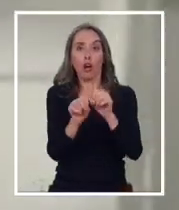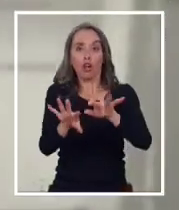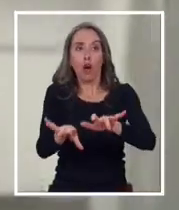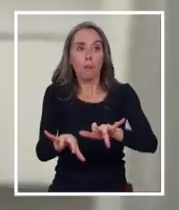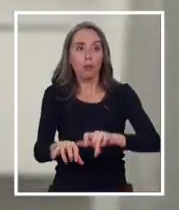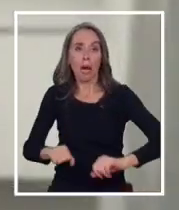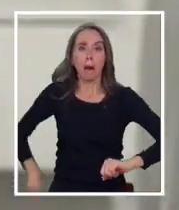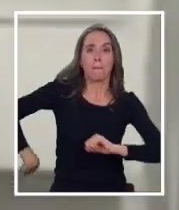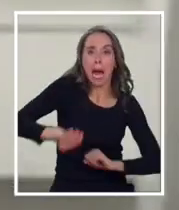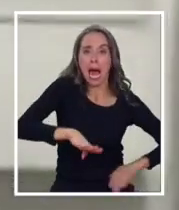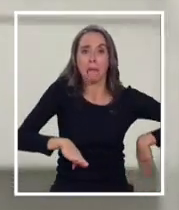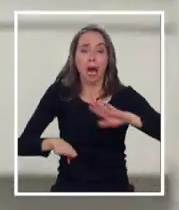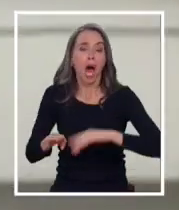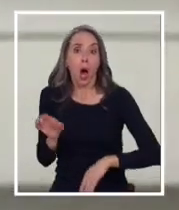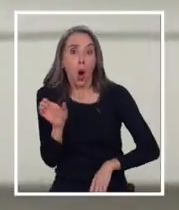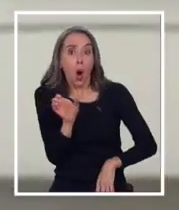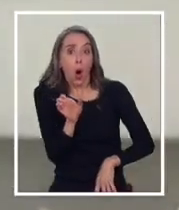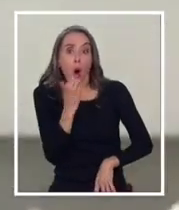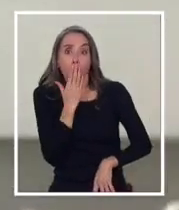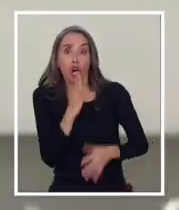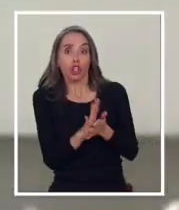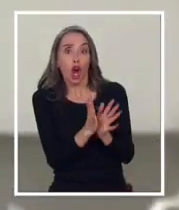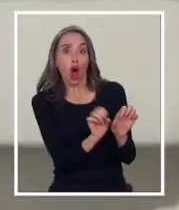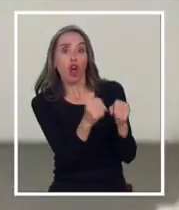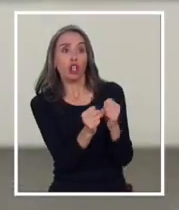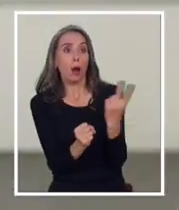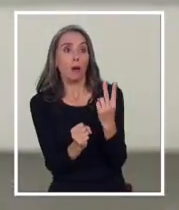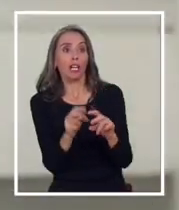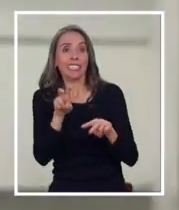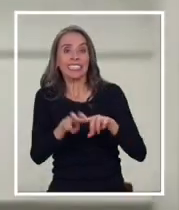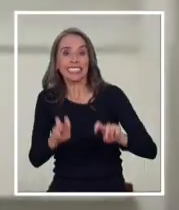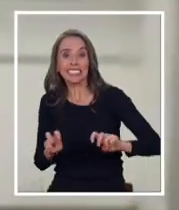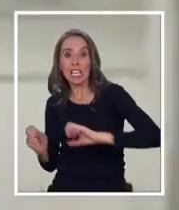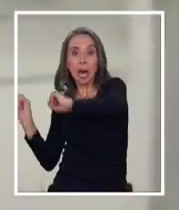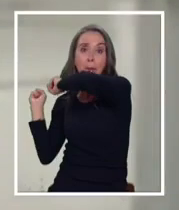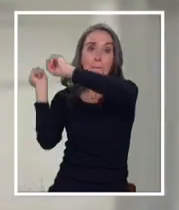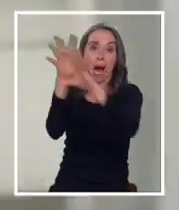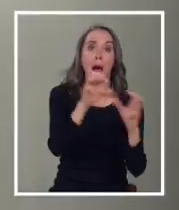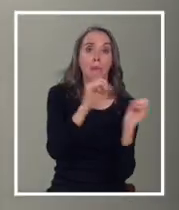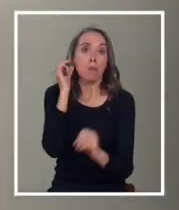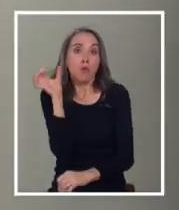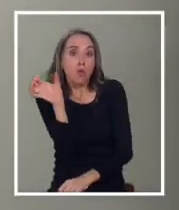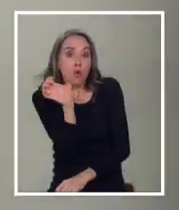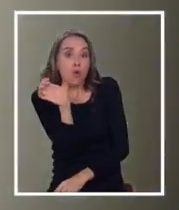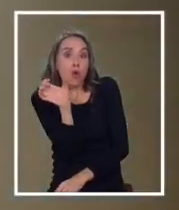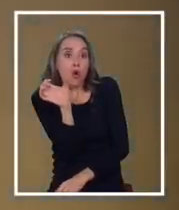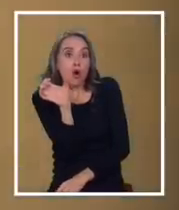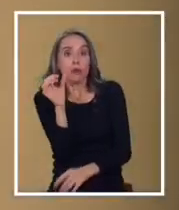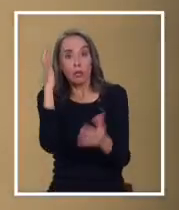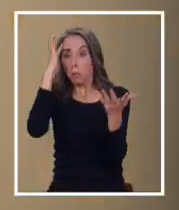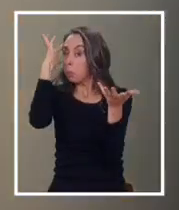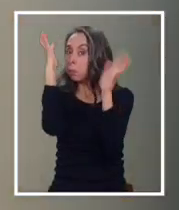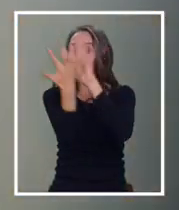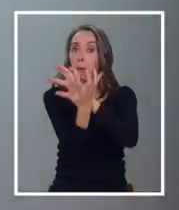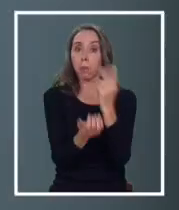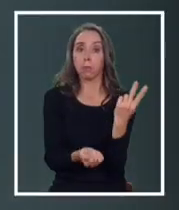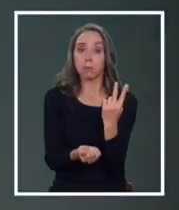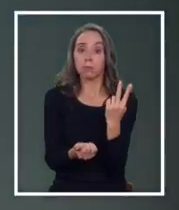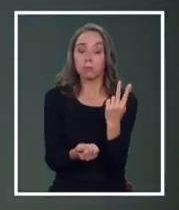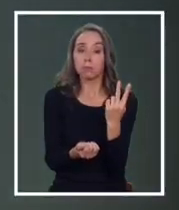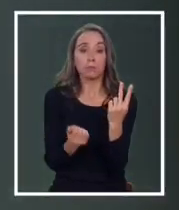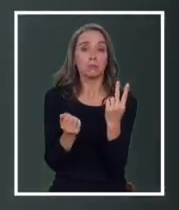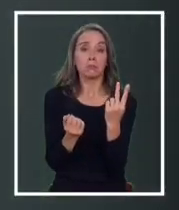computadores. Están rompiendo todo. Están tirando sillas por el aire. Estaban fuera de sí,